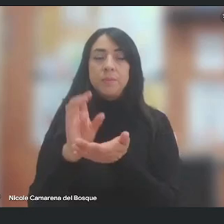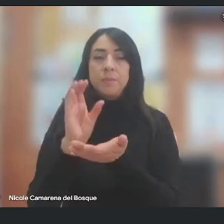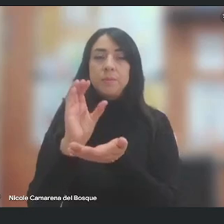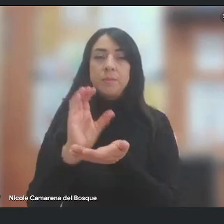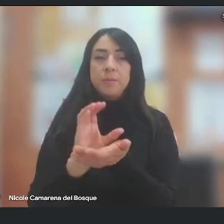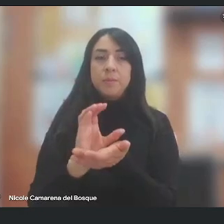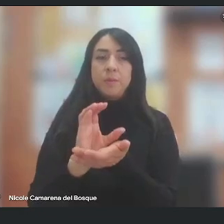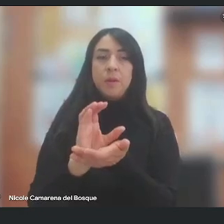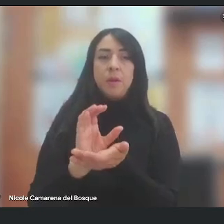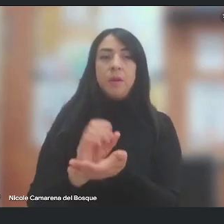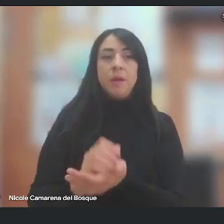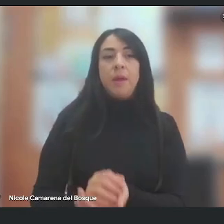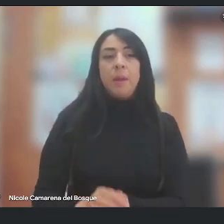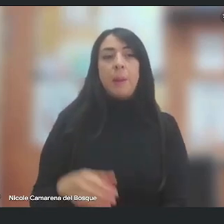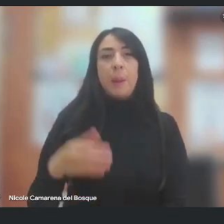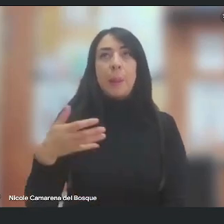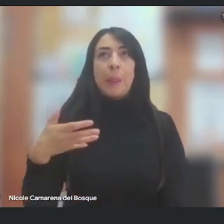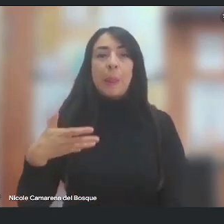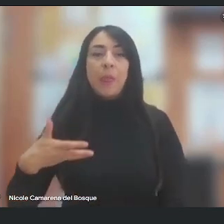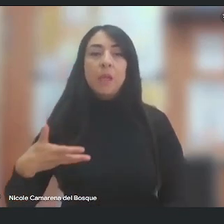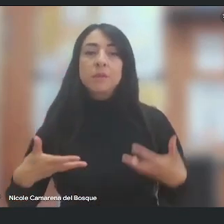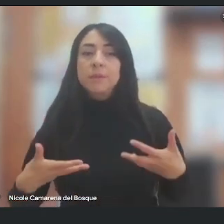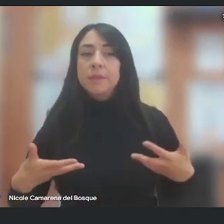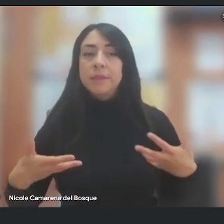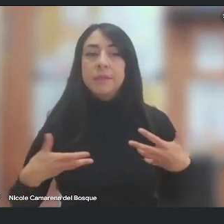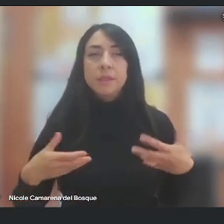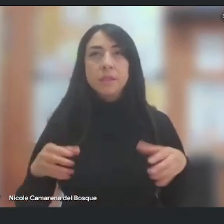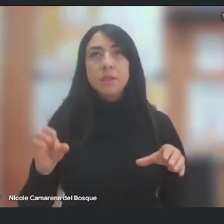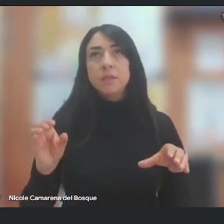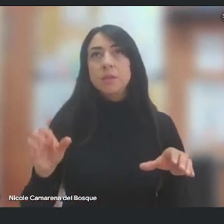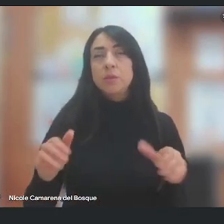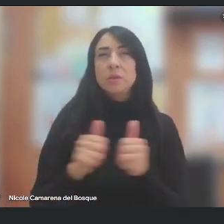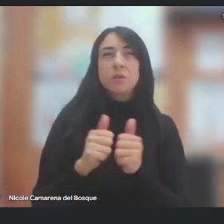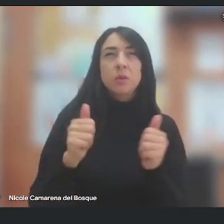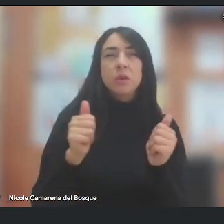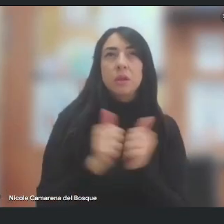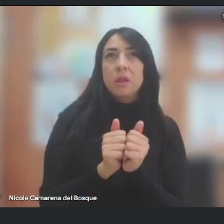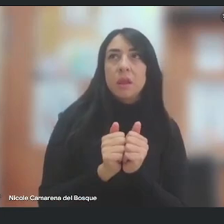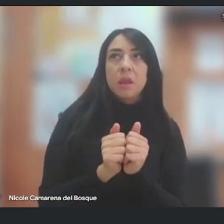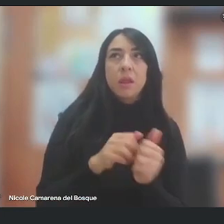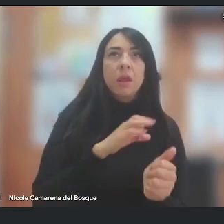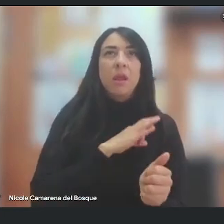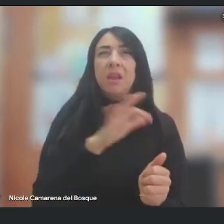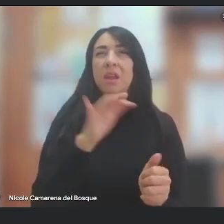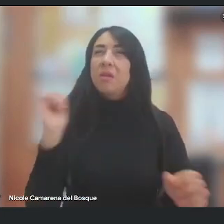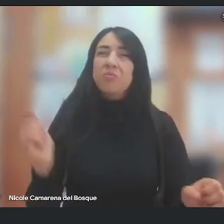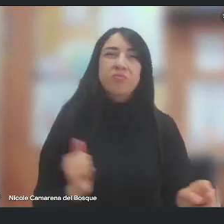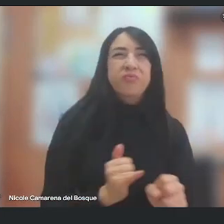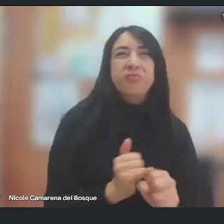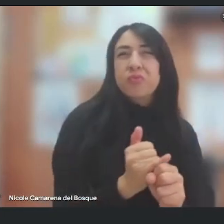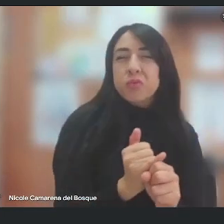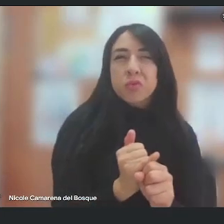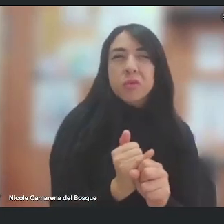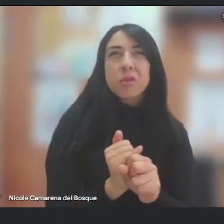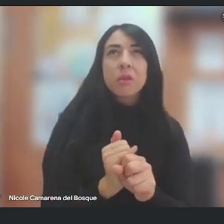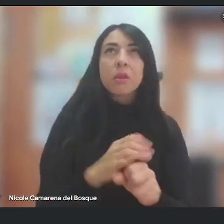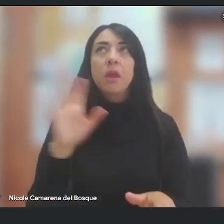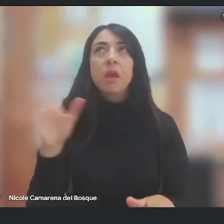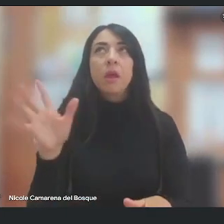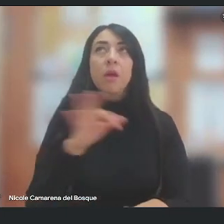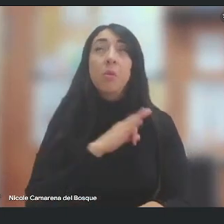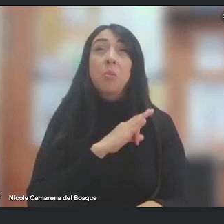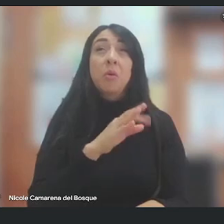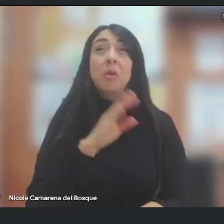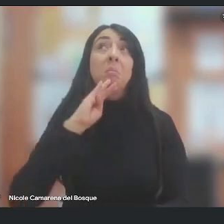que nadie puede controlar, que es muy impulsiva, que llegan a tomar malas decisiones, que tienen más peligro, pero